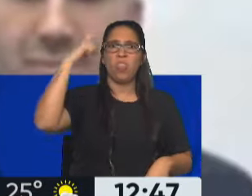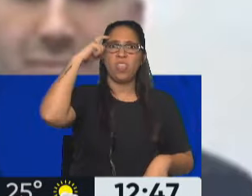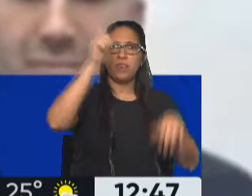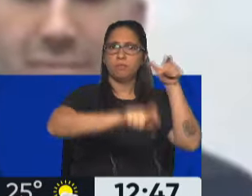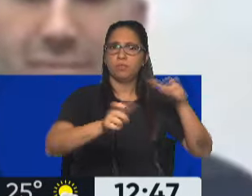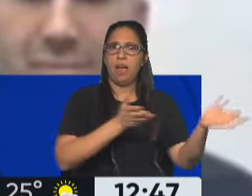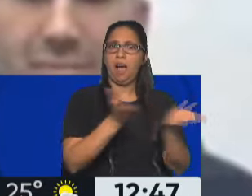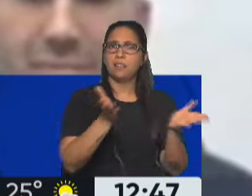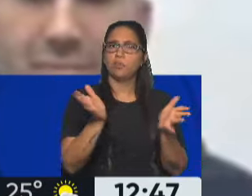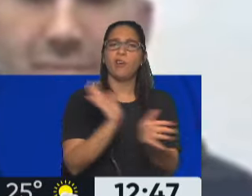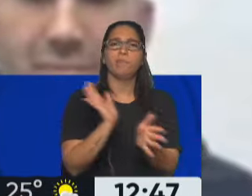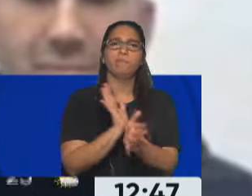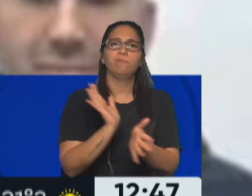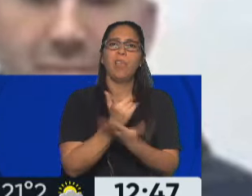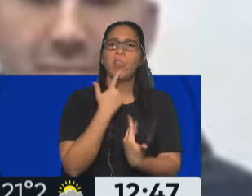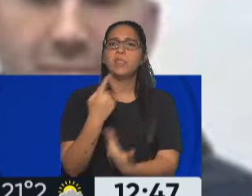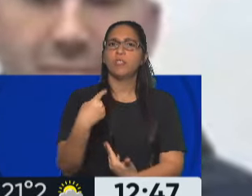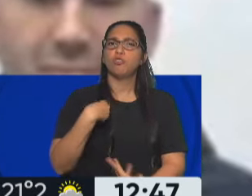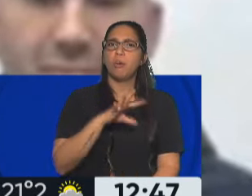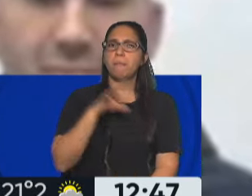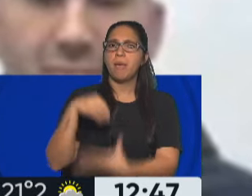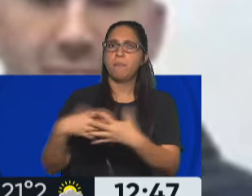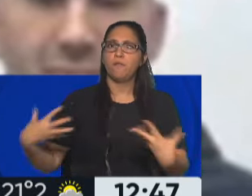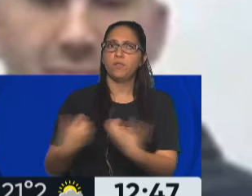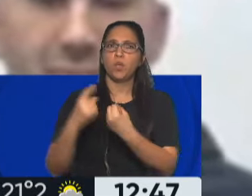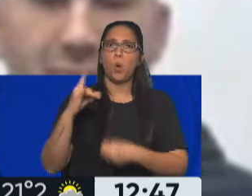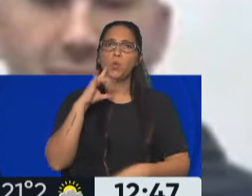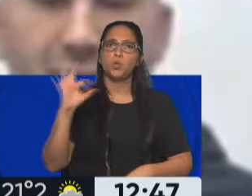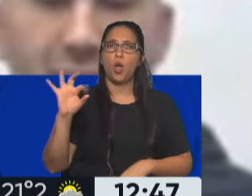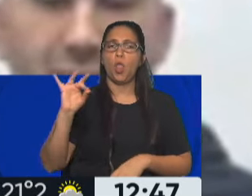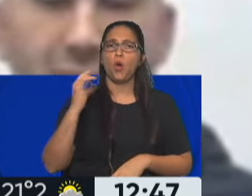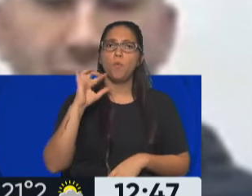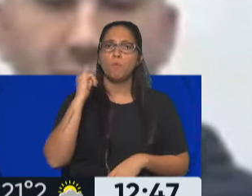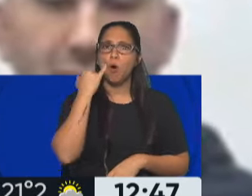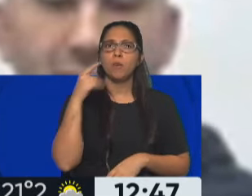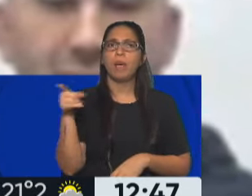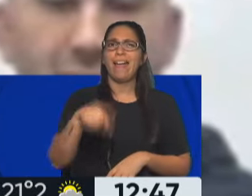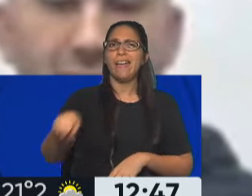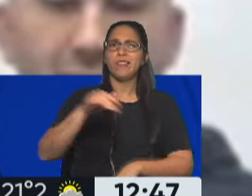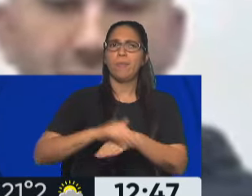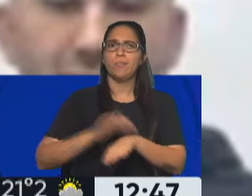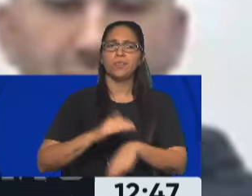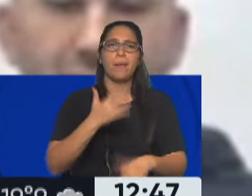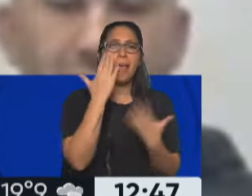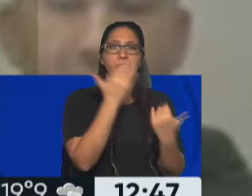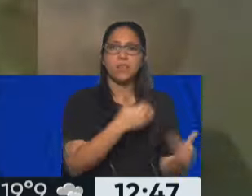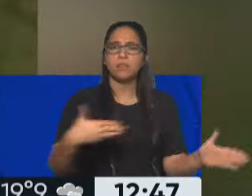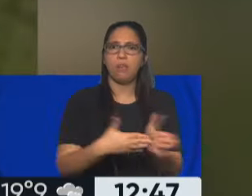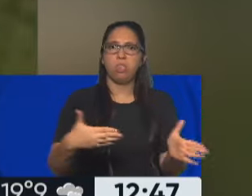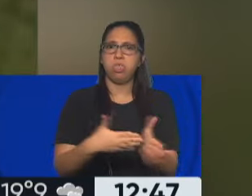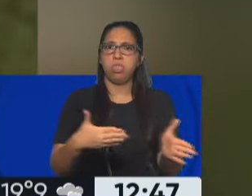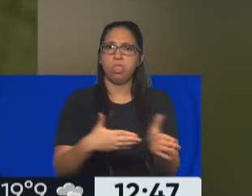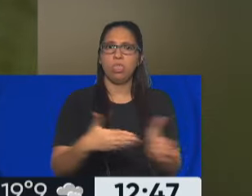asesores que se presentaban como miembros de la fundación Lucio dupuy por entorpecer las investigaciones para